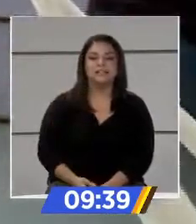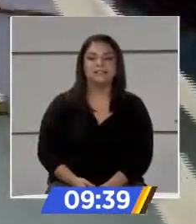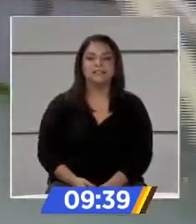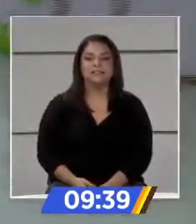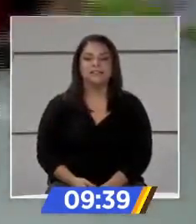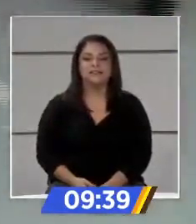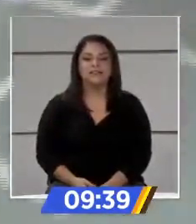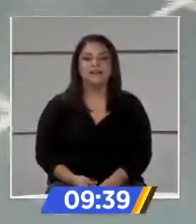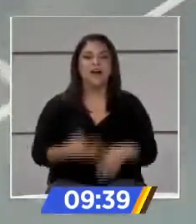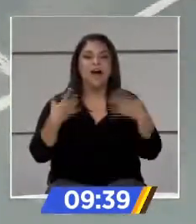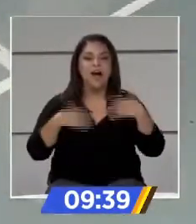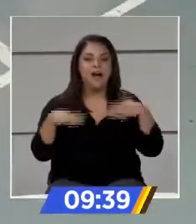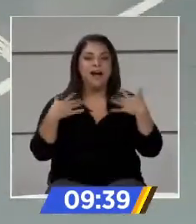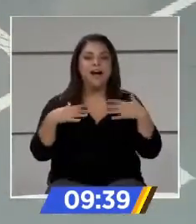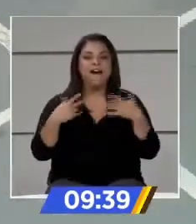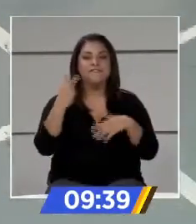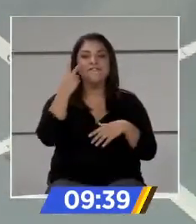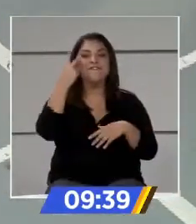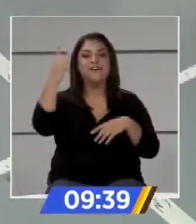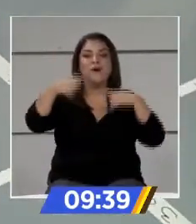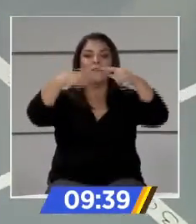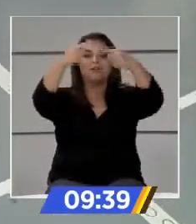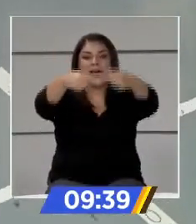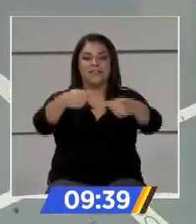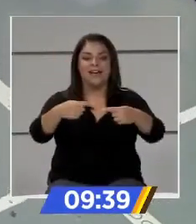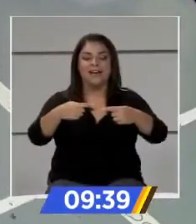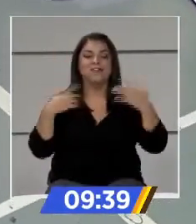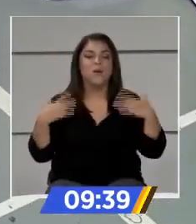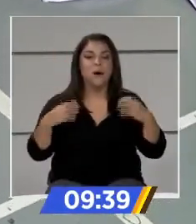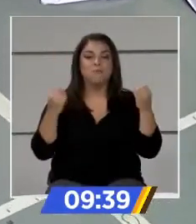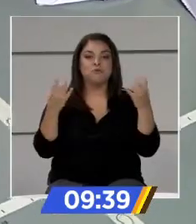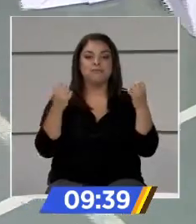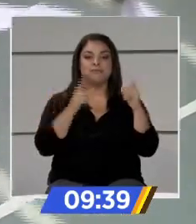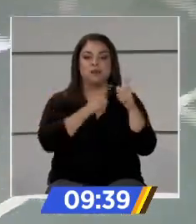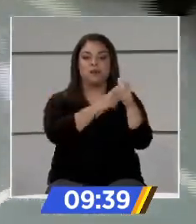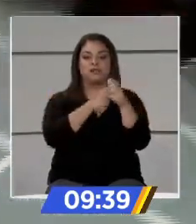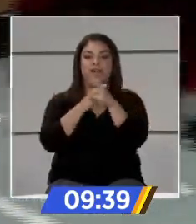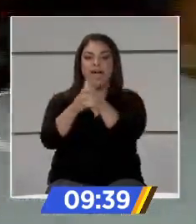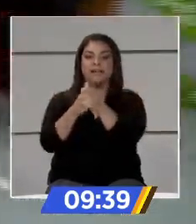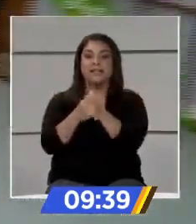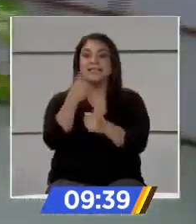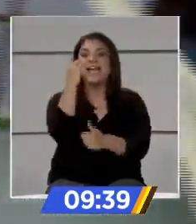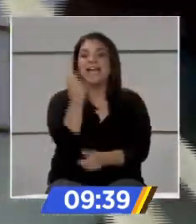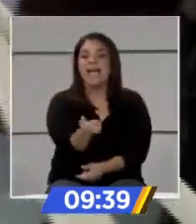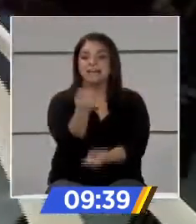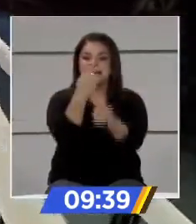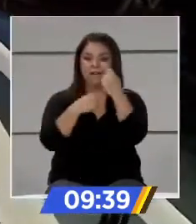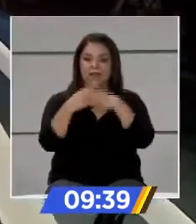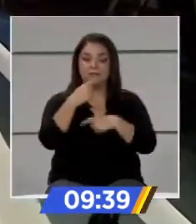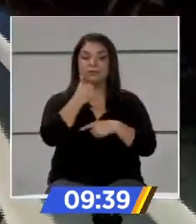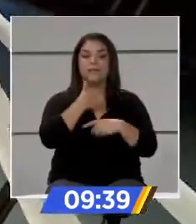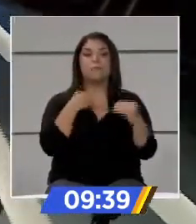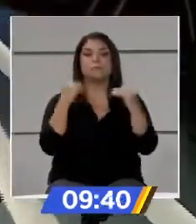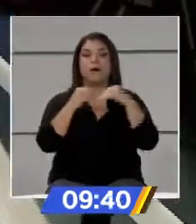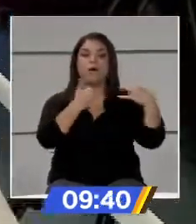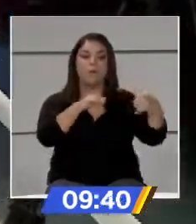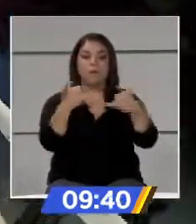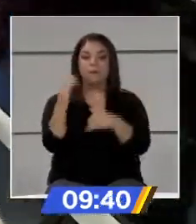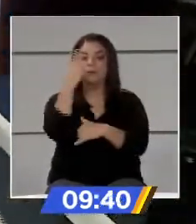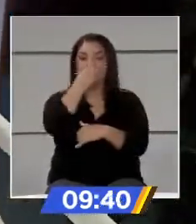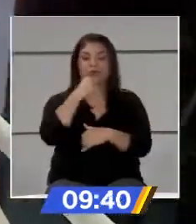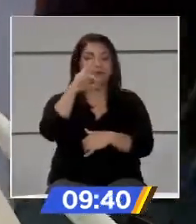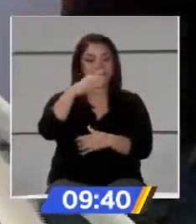¡Uno, dos, tres! ¡Oh! ¡Vio la pirueta! ¡Muchas chicos, velocidades! Ya casi nos vemos porque tenemos otros juegos súper lindos que hacer, así que no